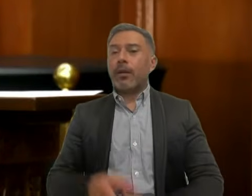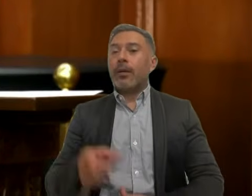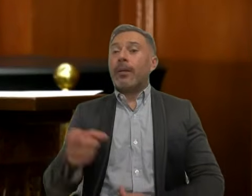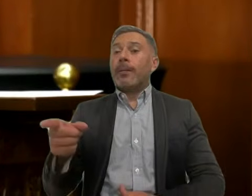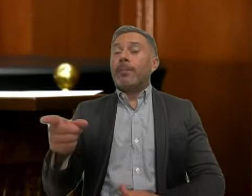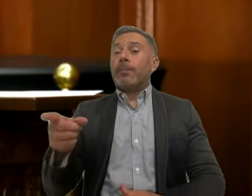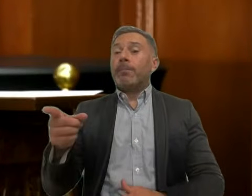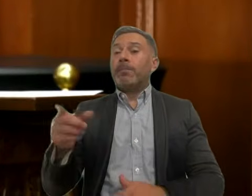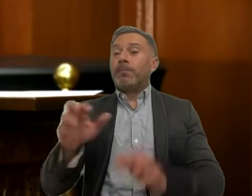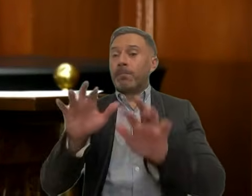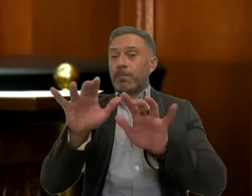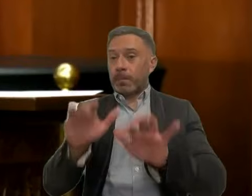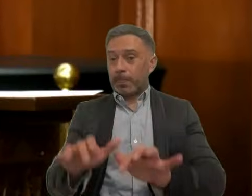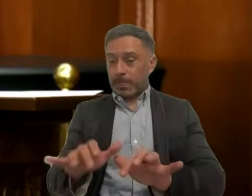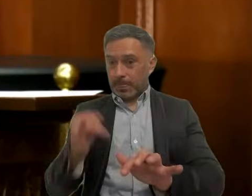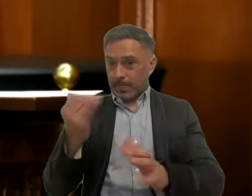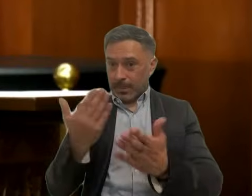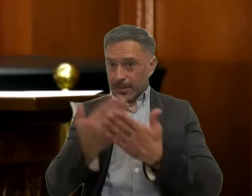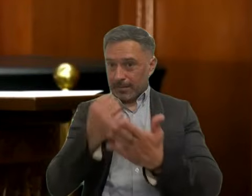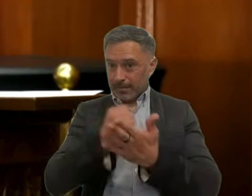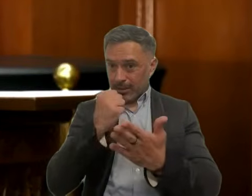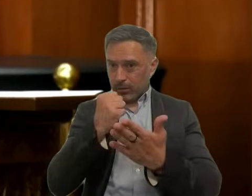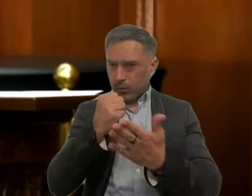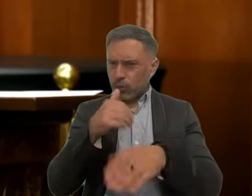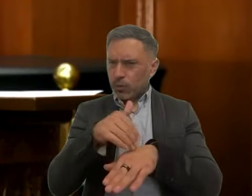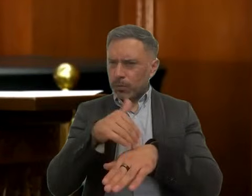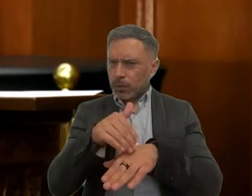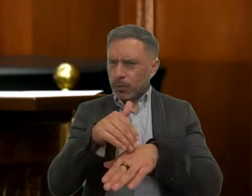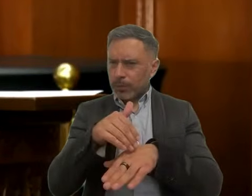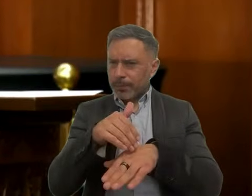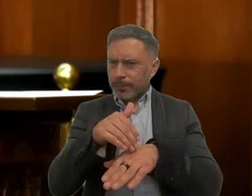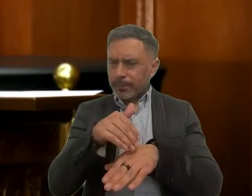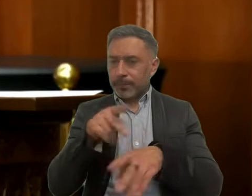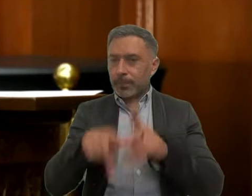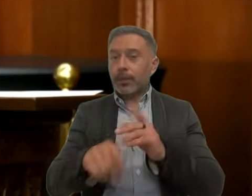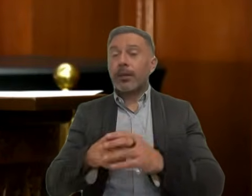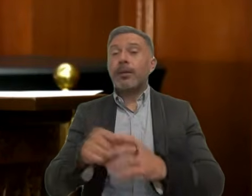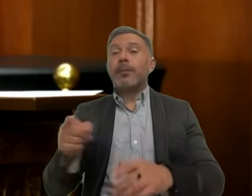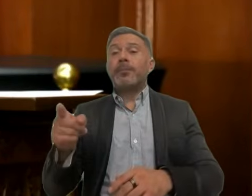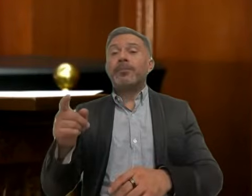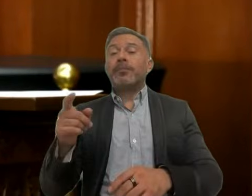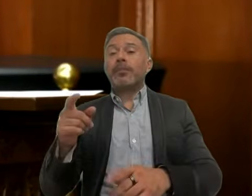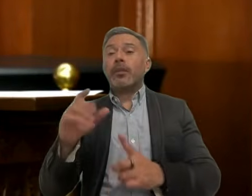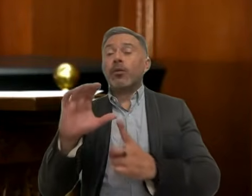Decreto número, la Diputación Permanente de la Honorable